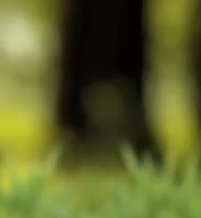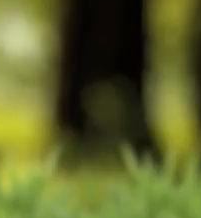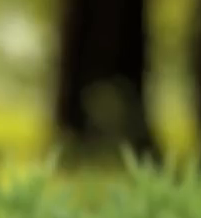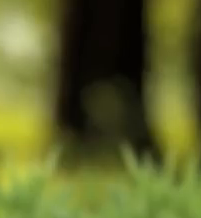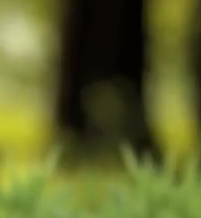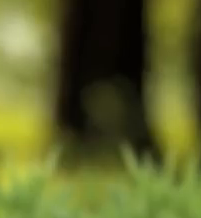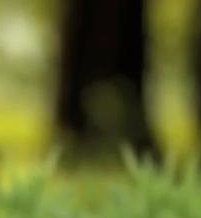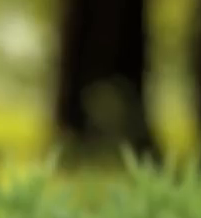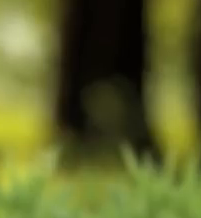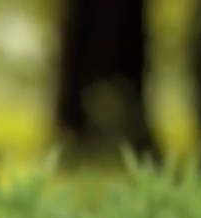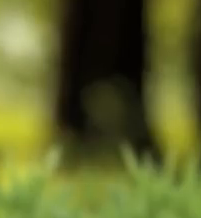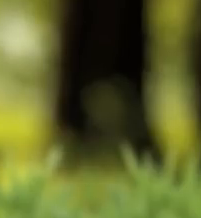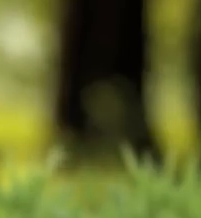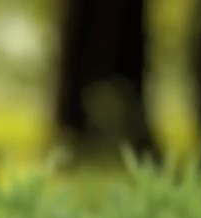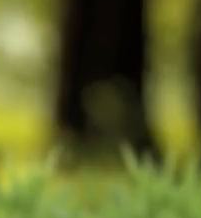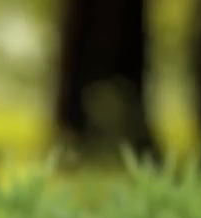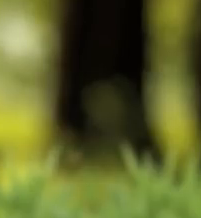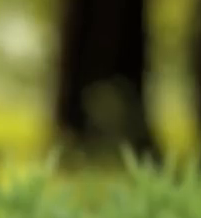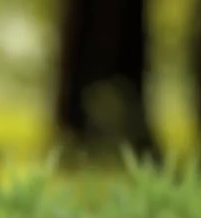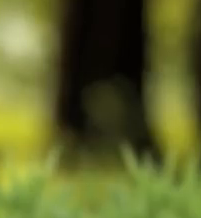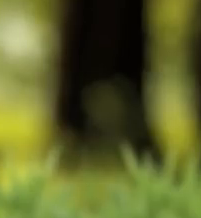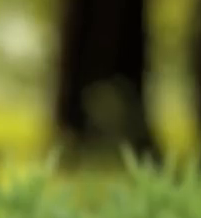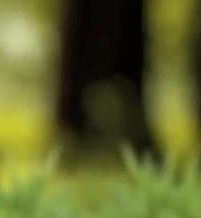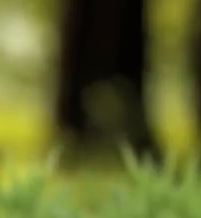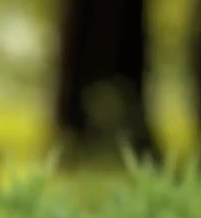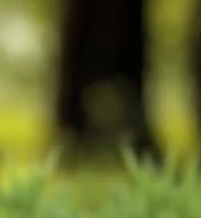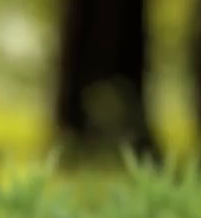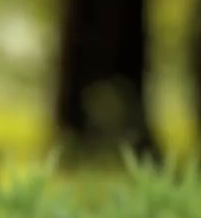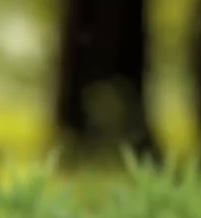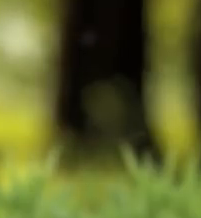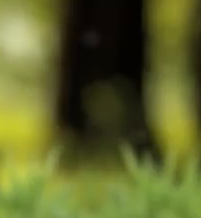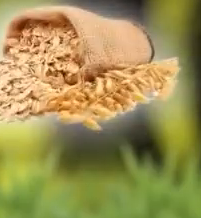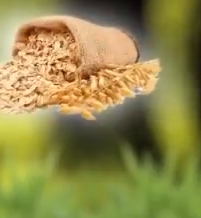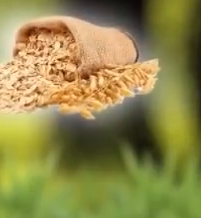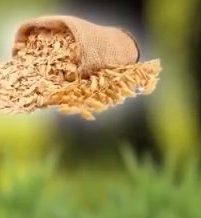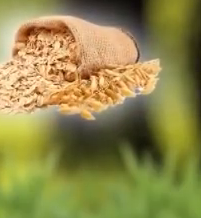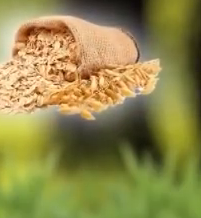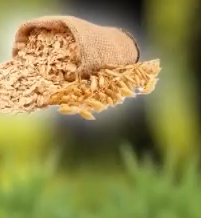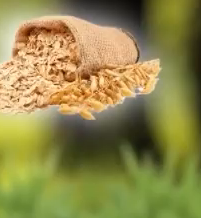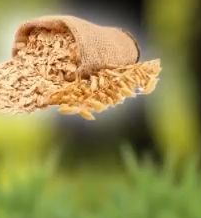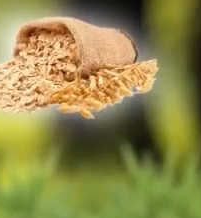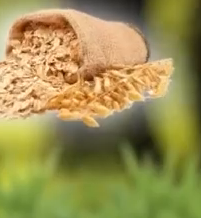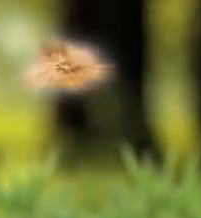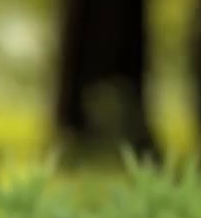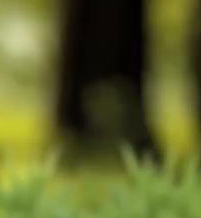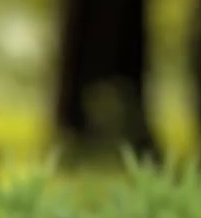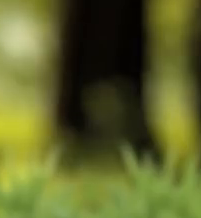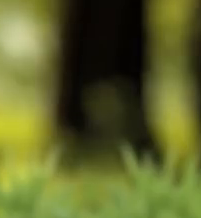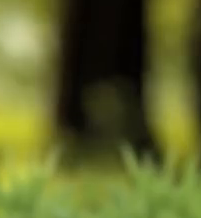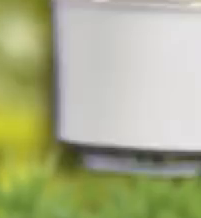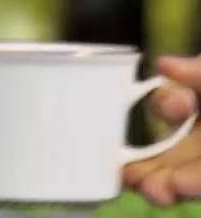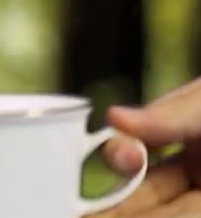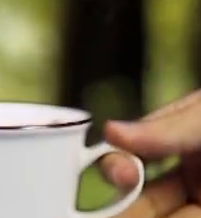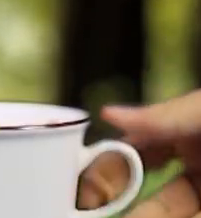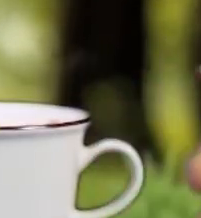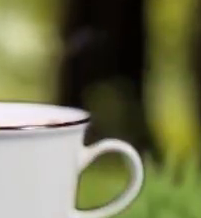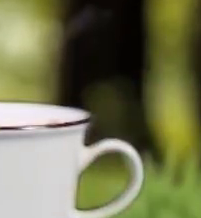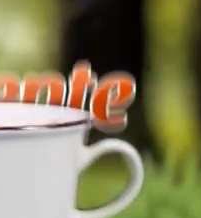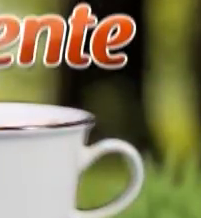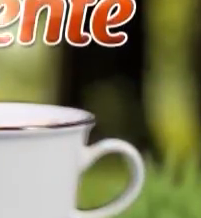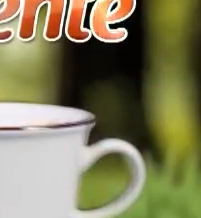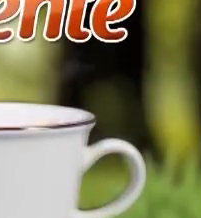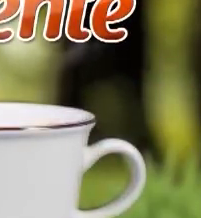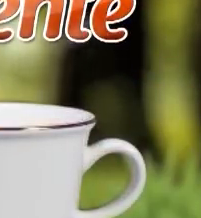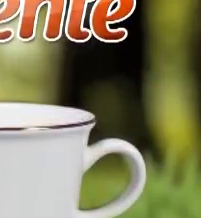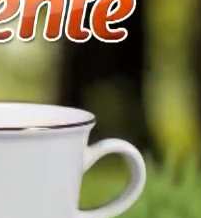B6, obtenidos de productos naturales como el yacón, moringa, canela y avena. Tomándolo 2 veces al día, frío